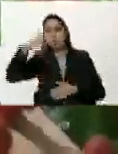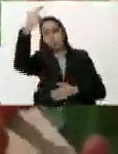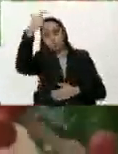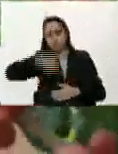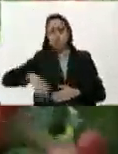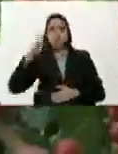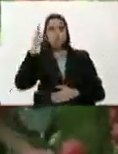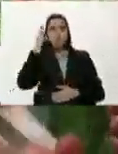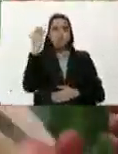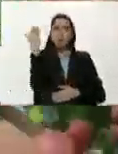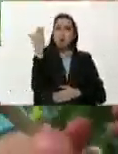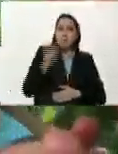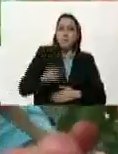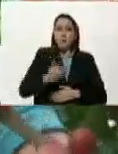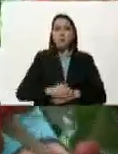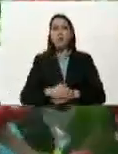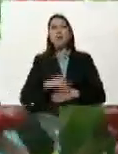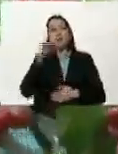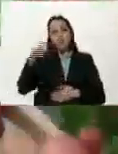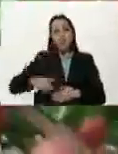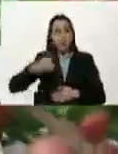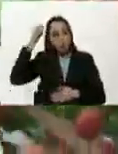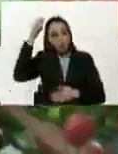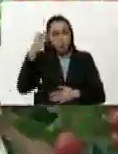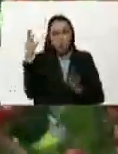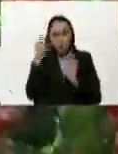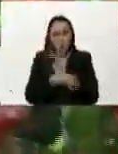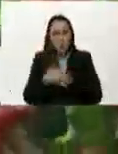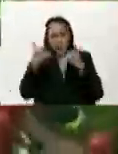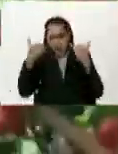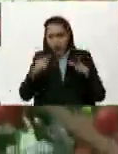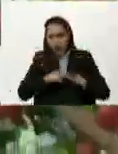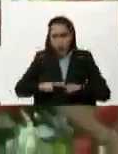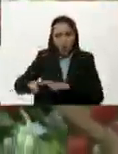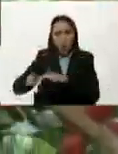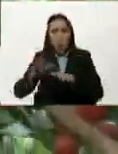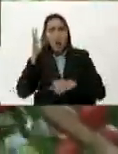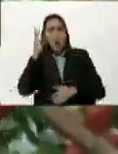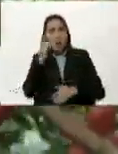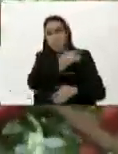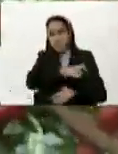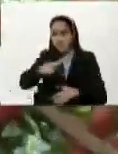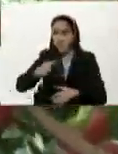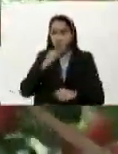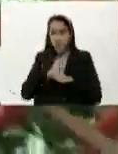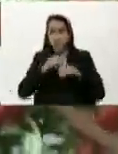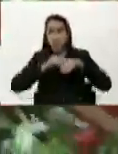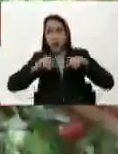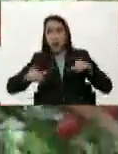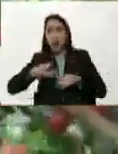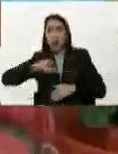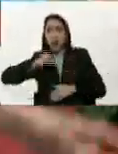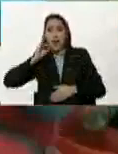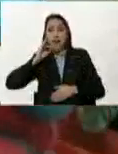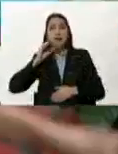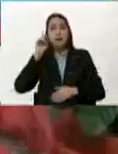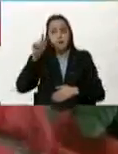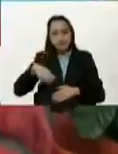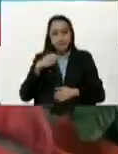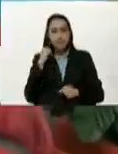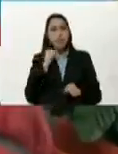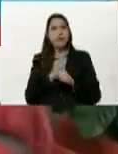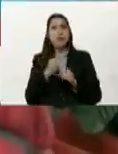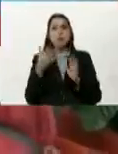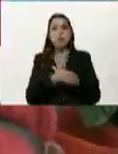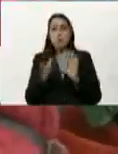importante presidente que tenga conocimiento de kaká en el municipio de la mujer cafetalera además de trabajar en